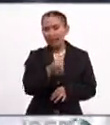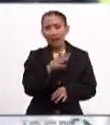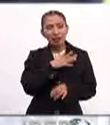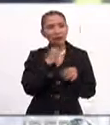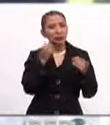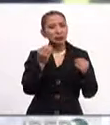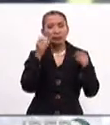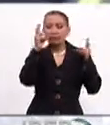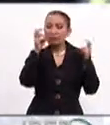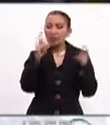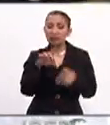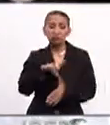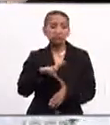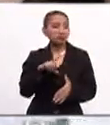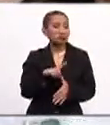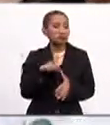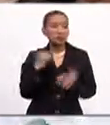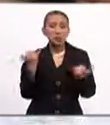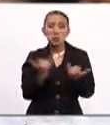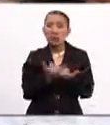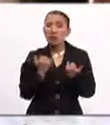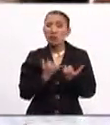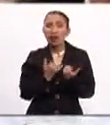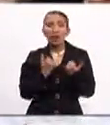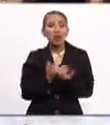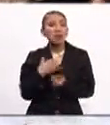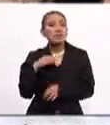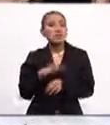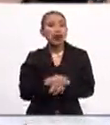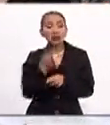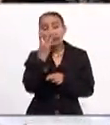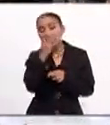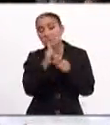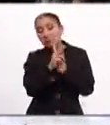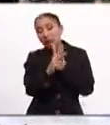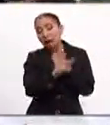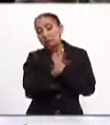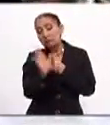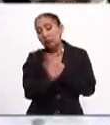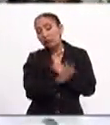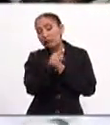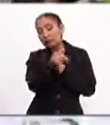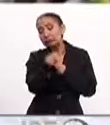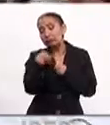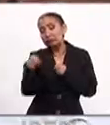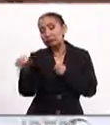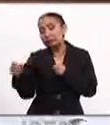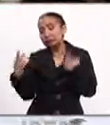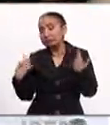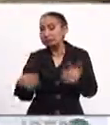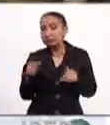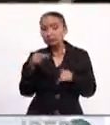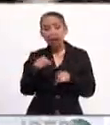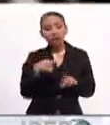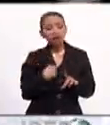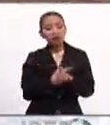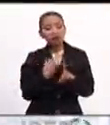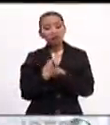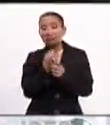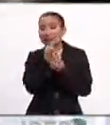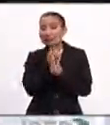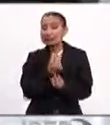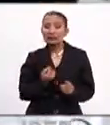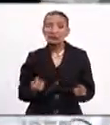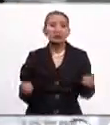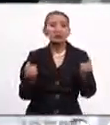hay muchos casos en América Latina, pero sobre todo en estos tres países pareciera ser que la pederastia se